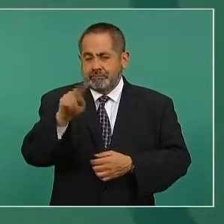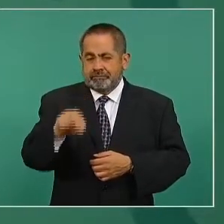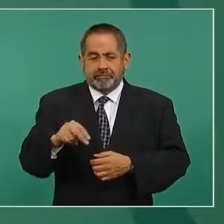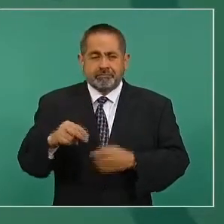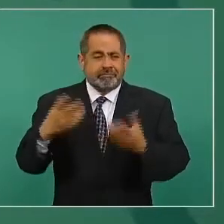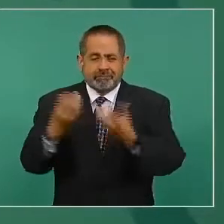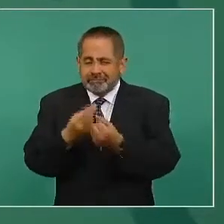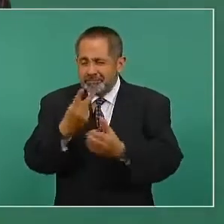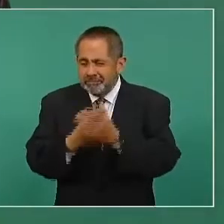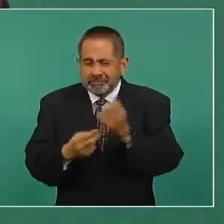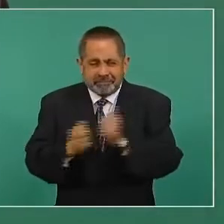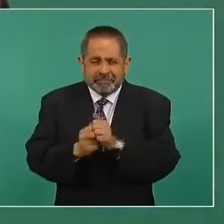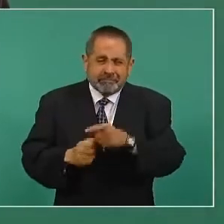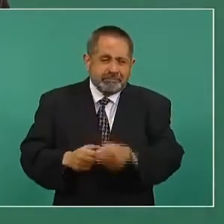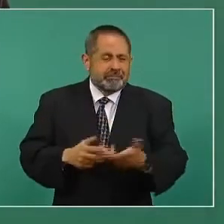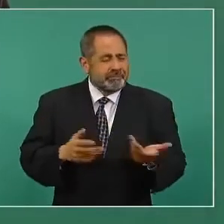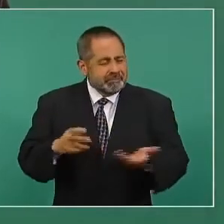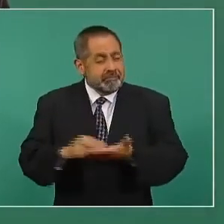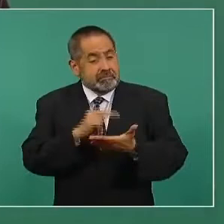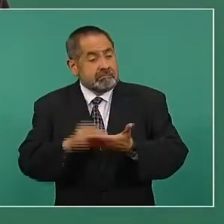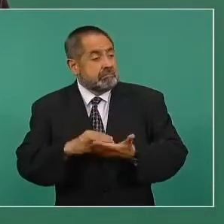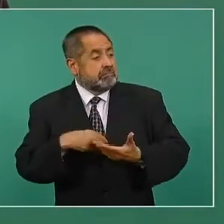Lo de los gasoductos,